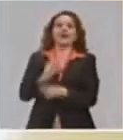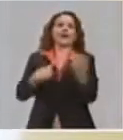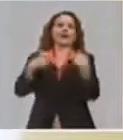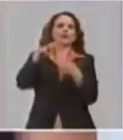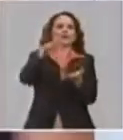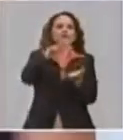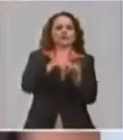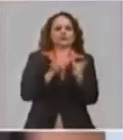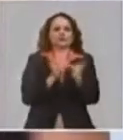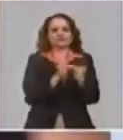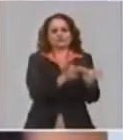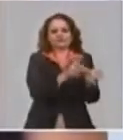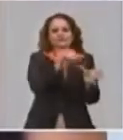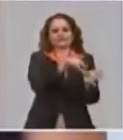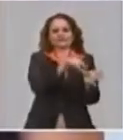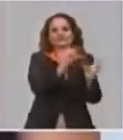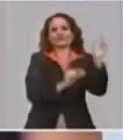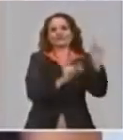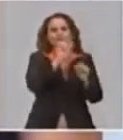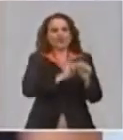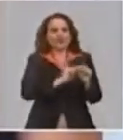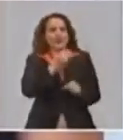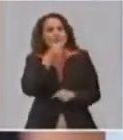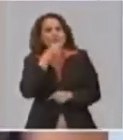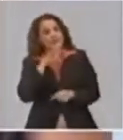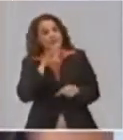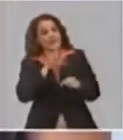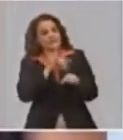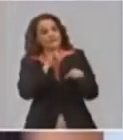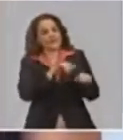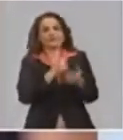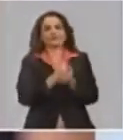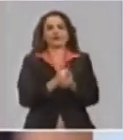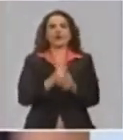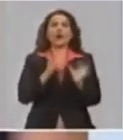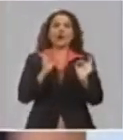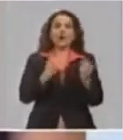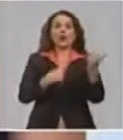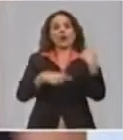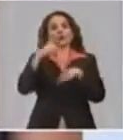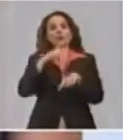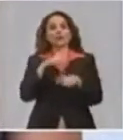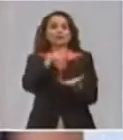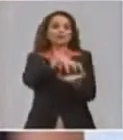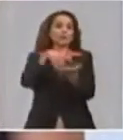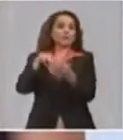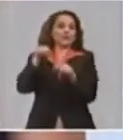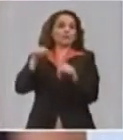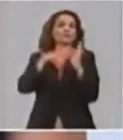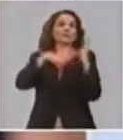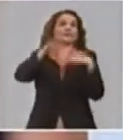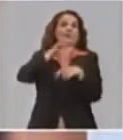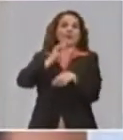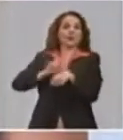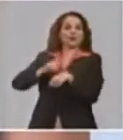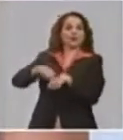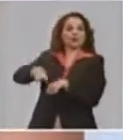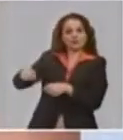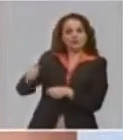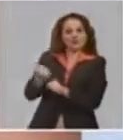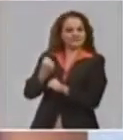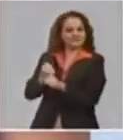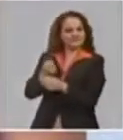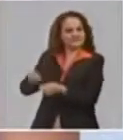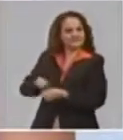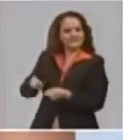aislamiento, también en instituciones que pertenecen al Ministerio de la Agricultura por la envergadura de las tareas